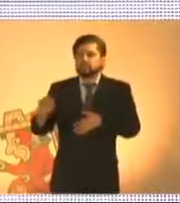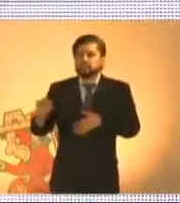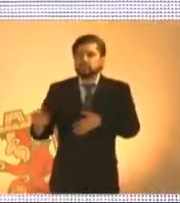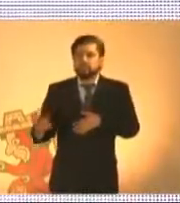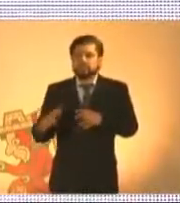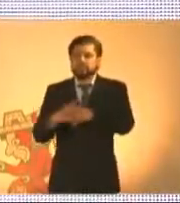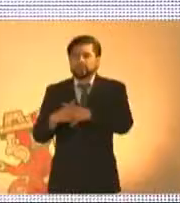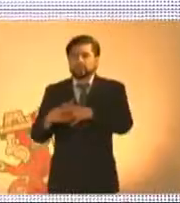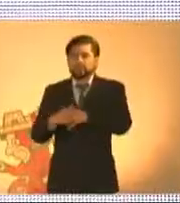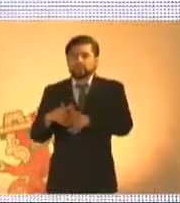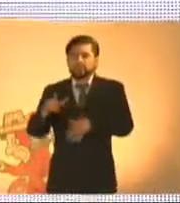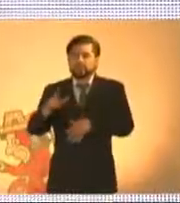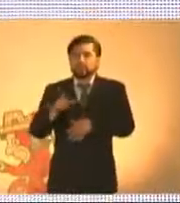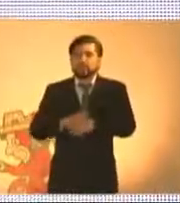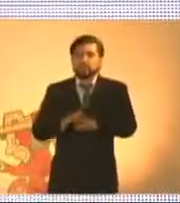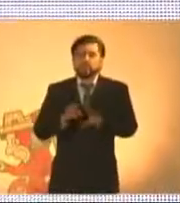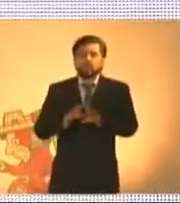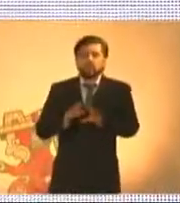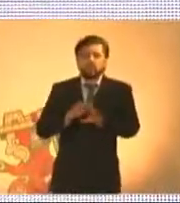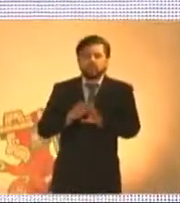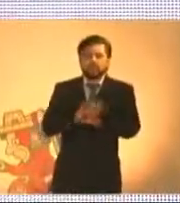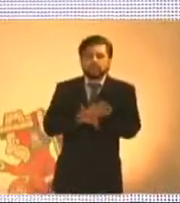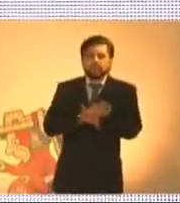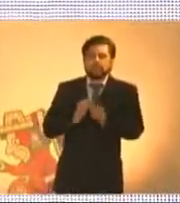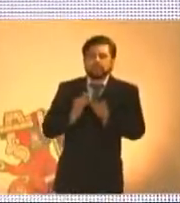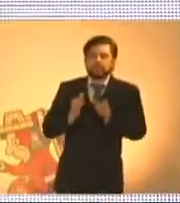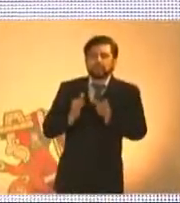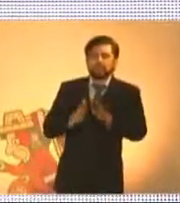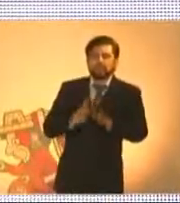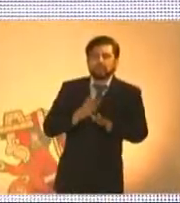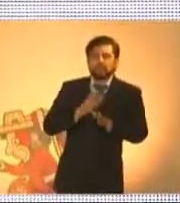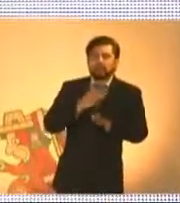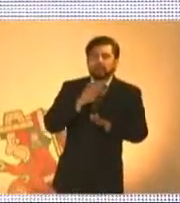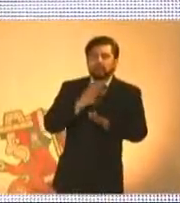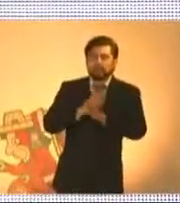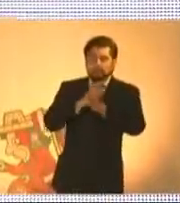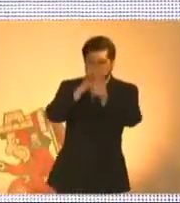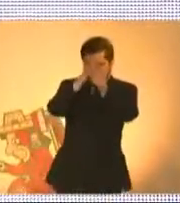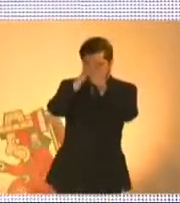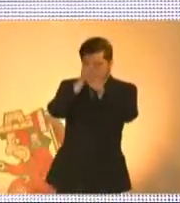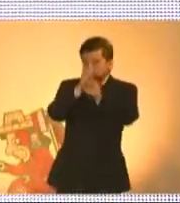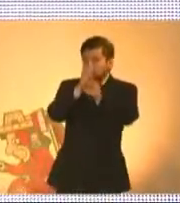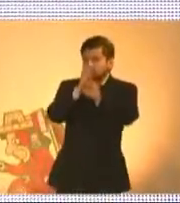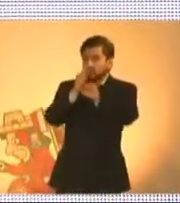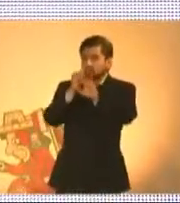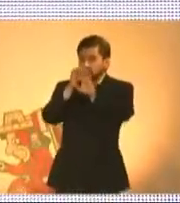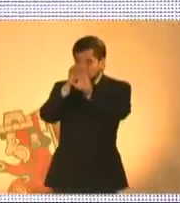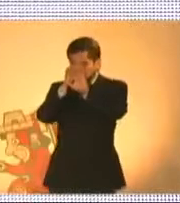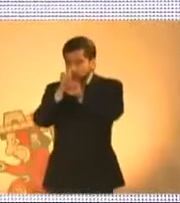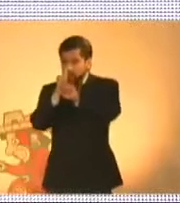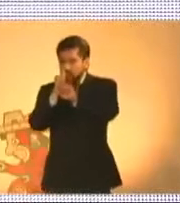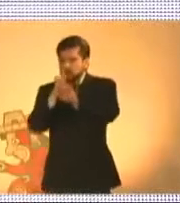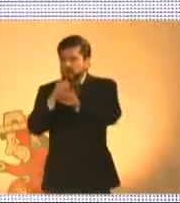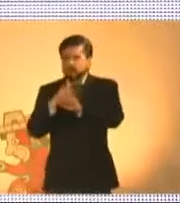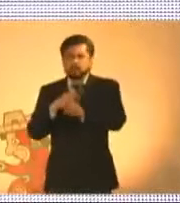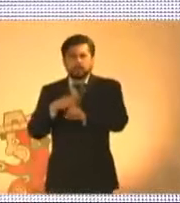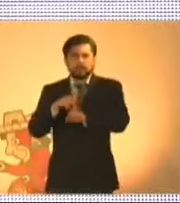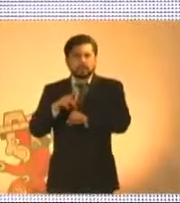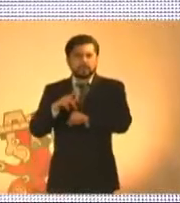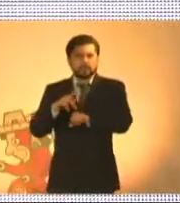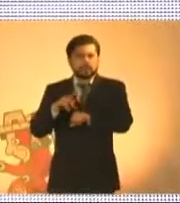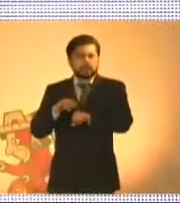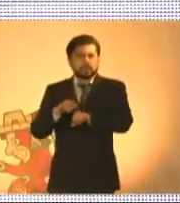yo no estaba ya es evidente no pero en fin si no hubo batalla porque hubo